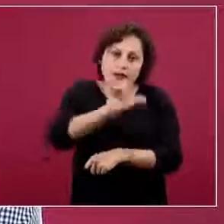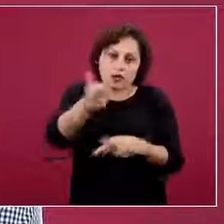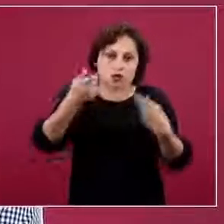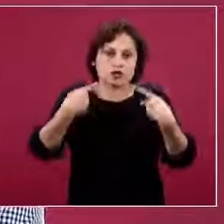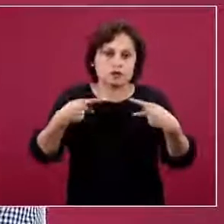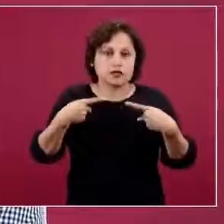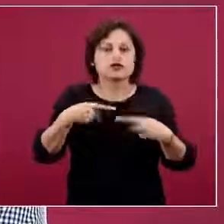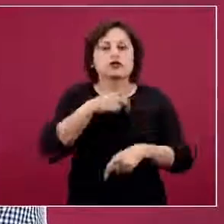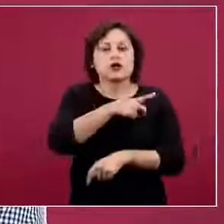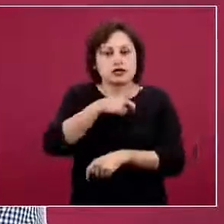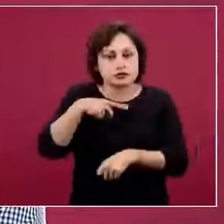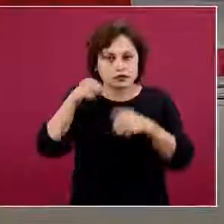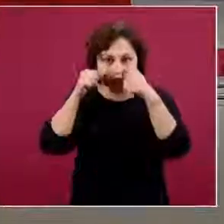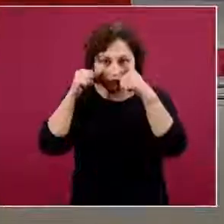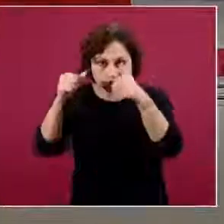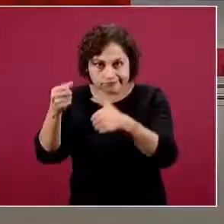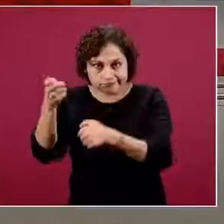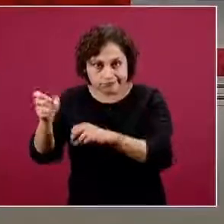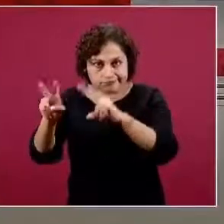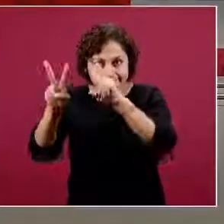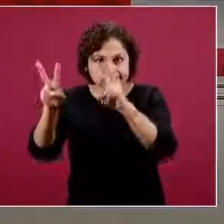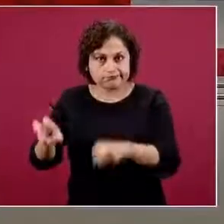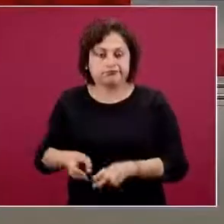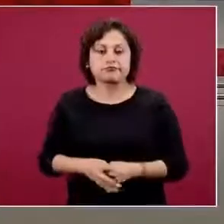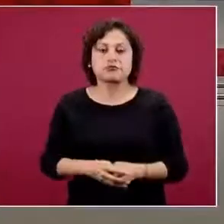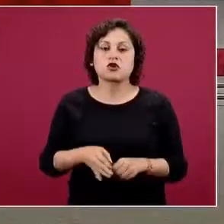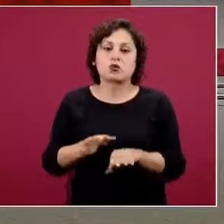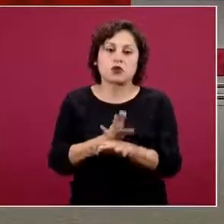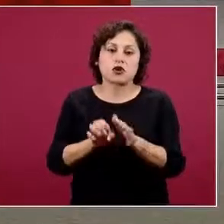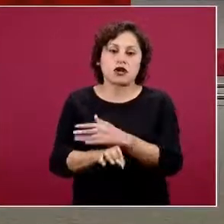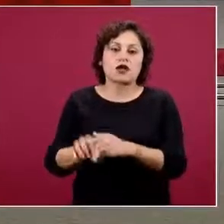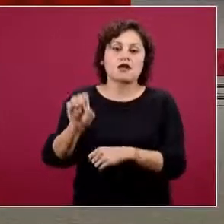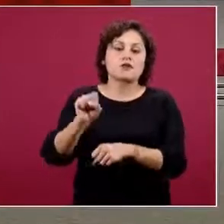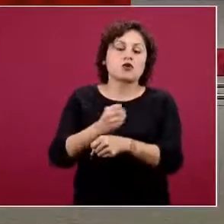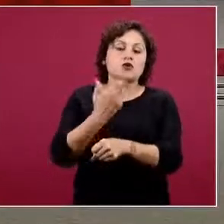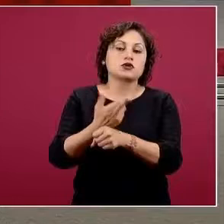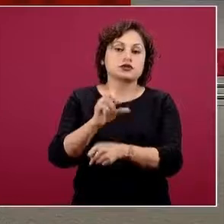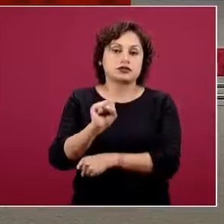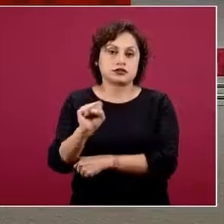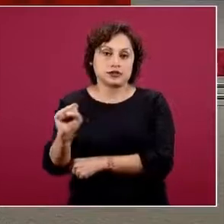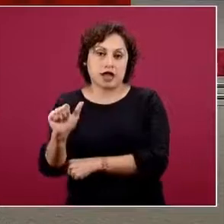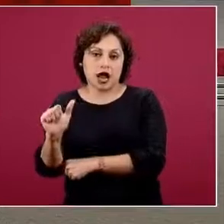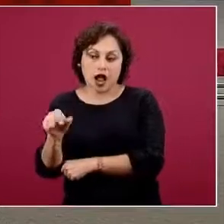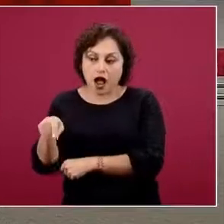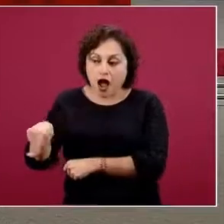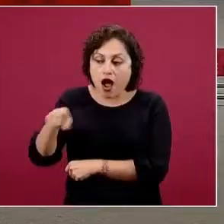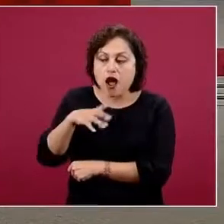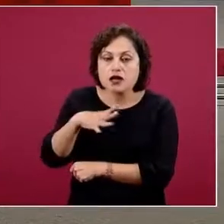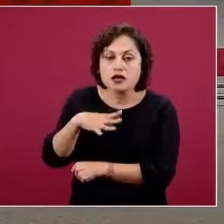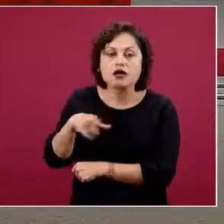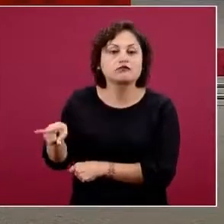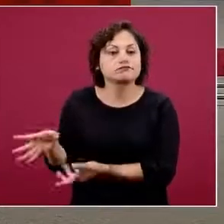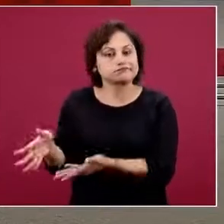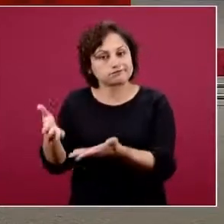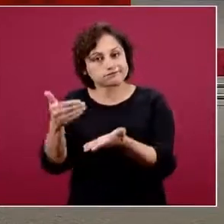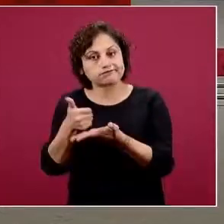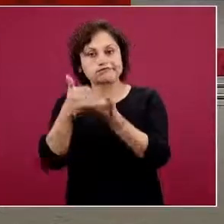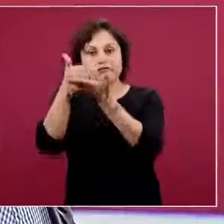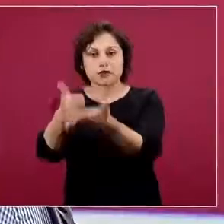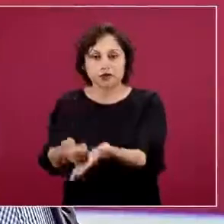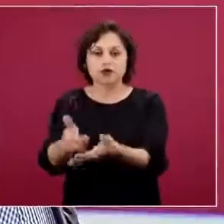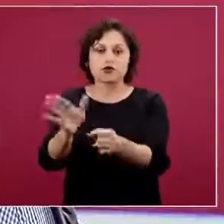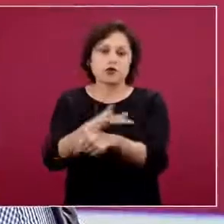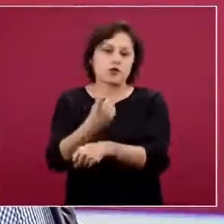uso de los recursos que en este caso la Secretaría de Salud tiene y actuar en consecuencia, porque además de